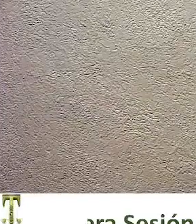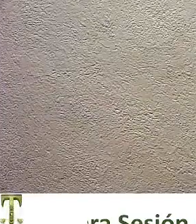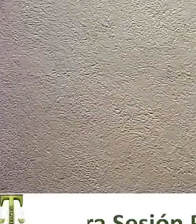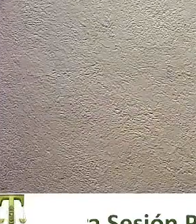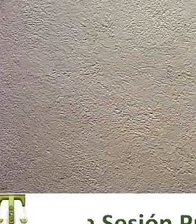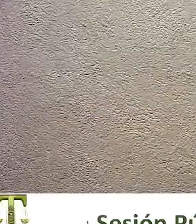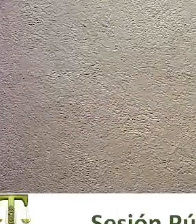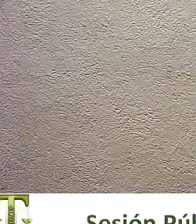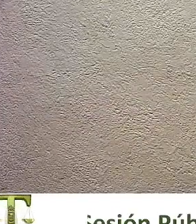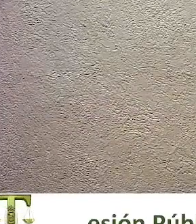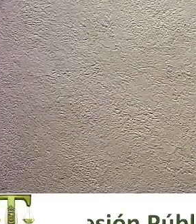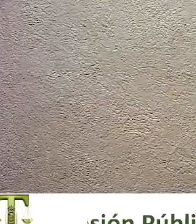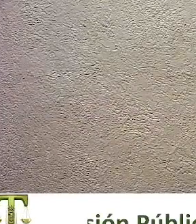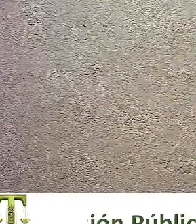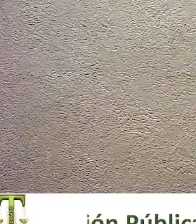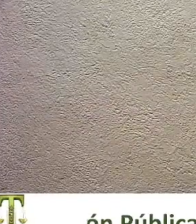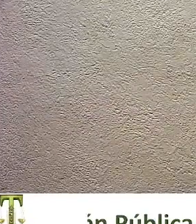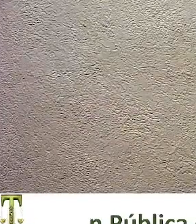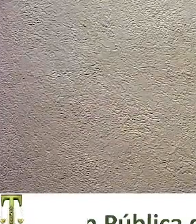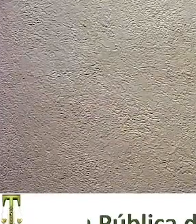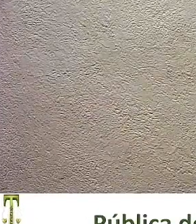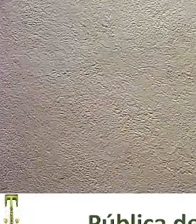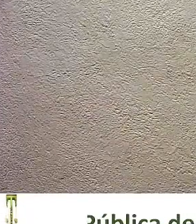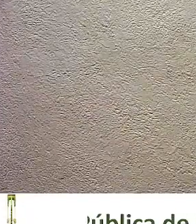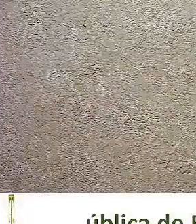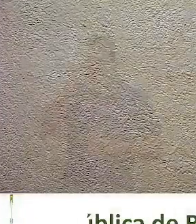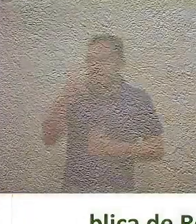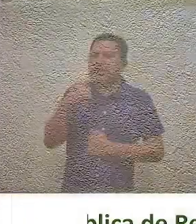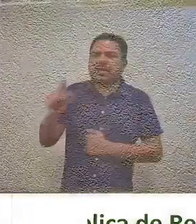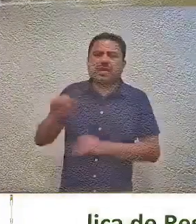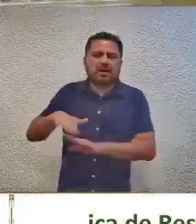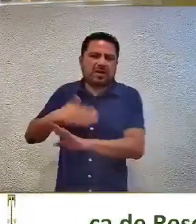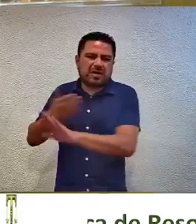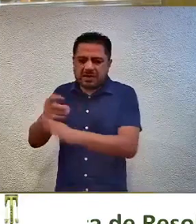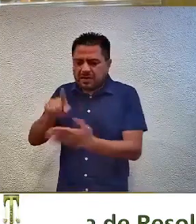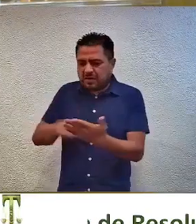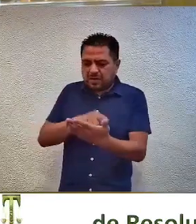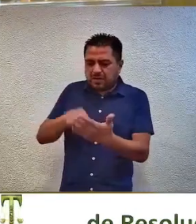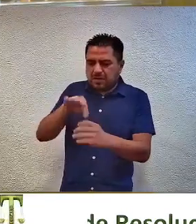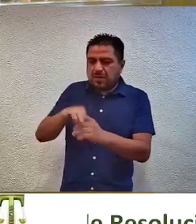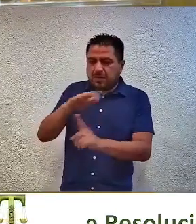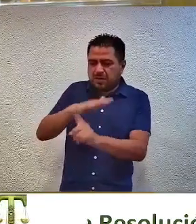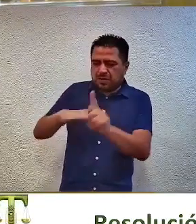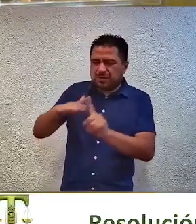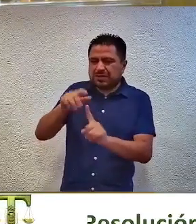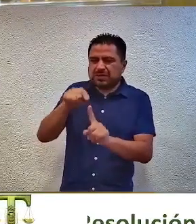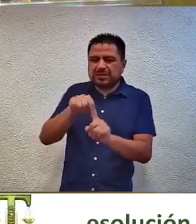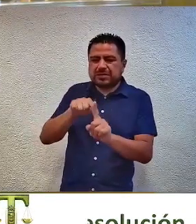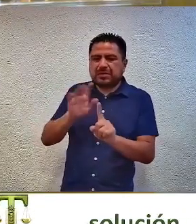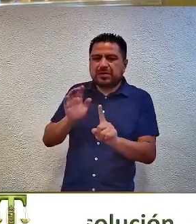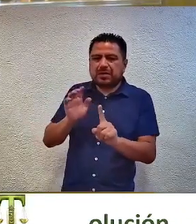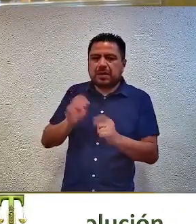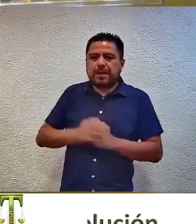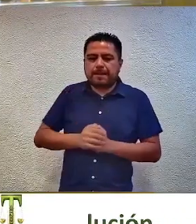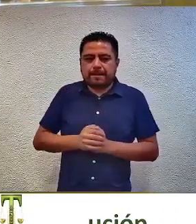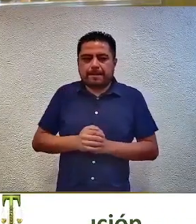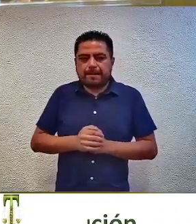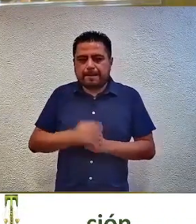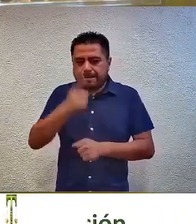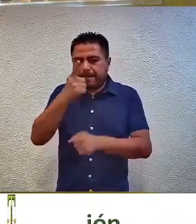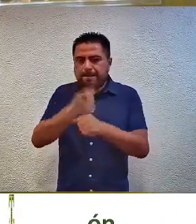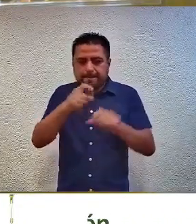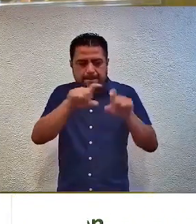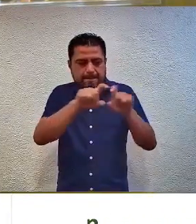precepto legal transcrito de contenido al concepto de calumnia en el contexto electoral, circunscribiéndolo a: fracción primera,